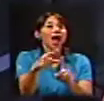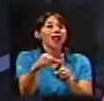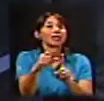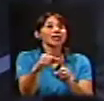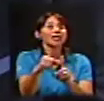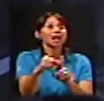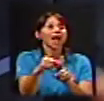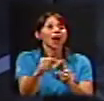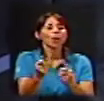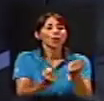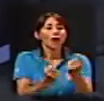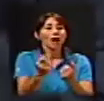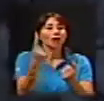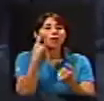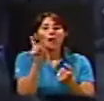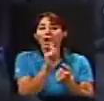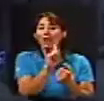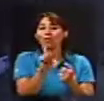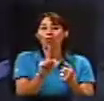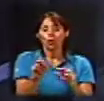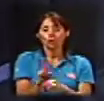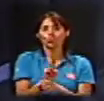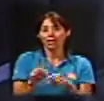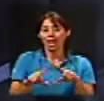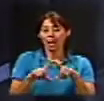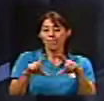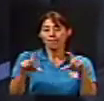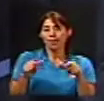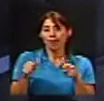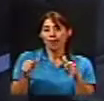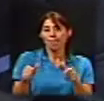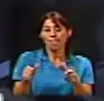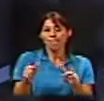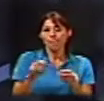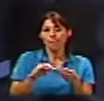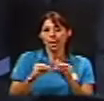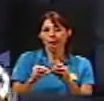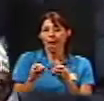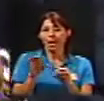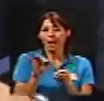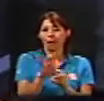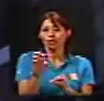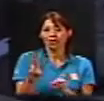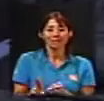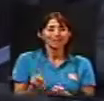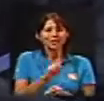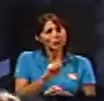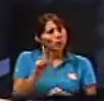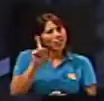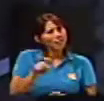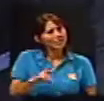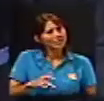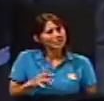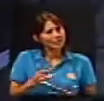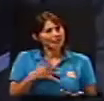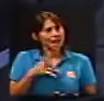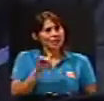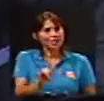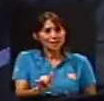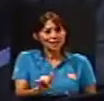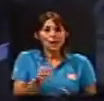debe ser. Esas cosas hay que pararlas. El próximo gobierno tiene que entrar en buenas